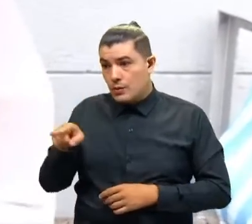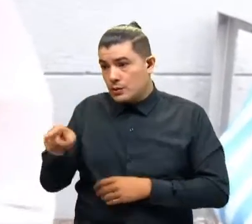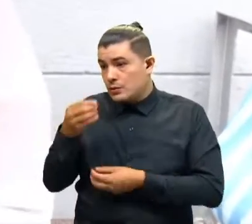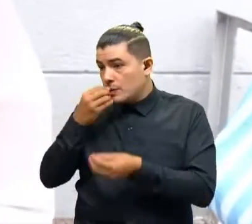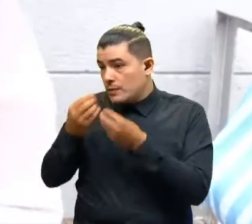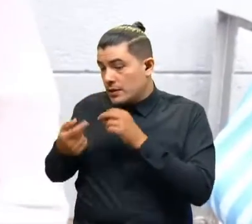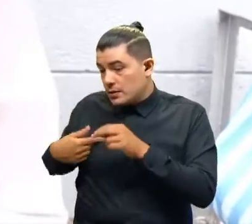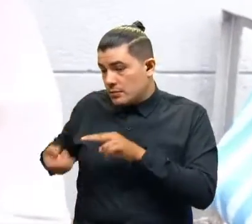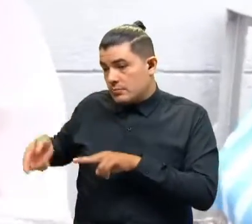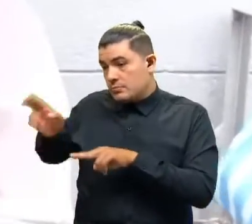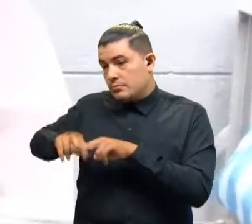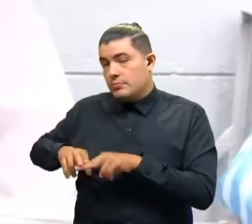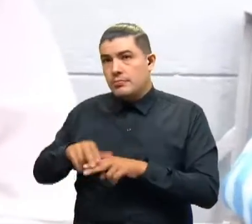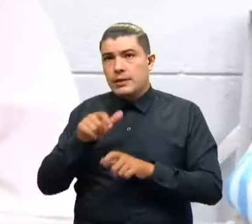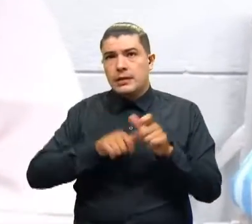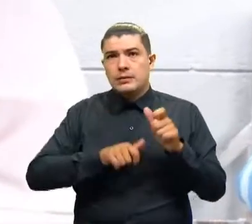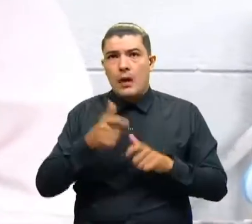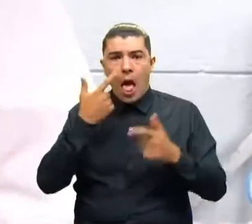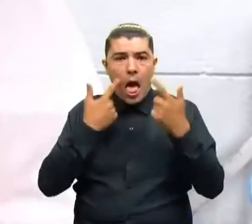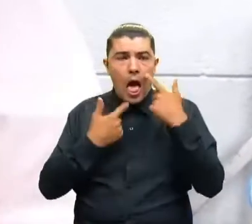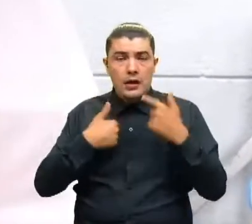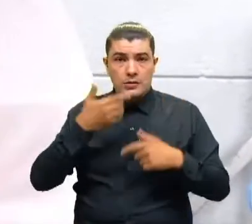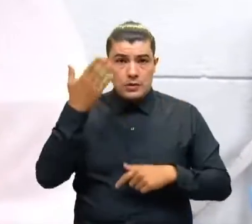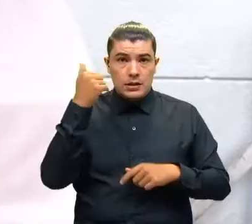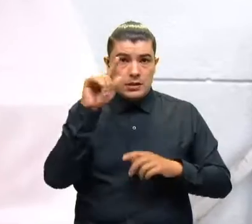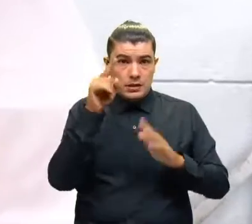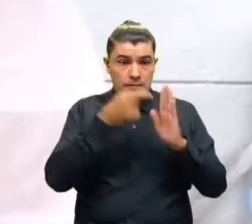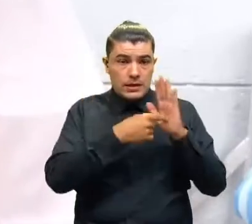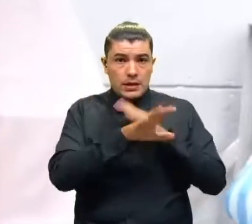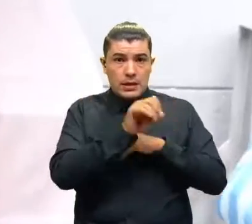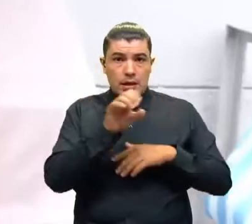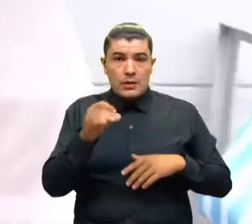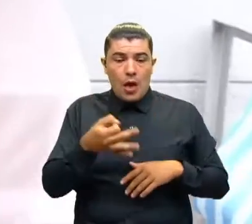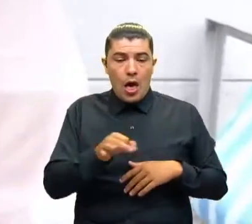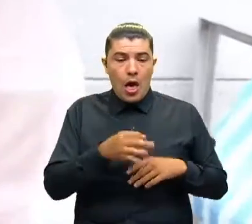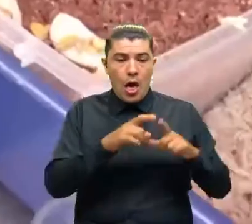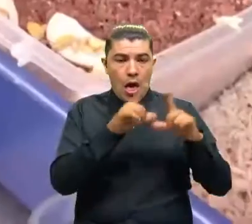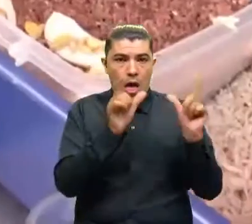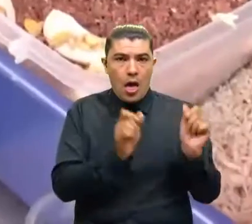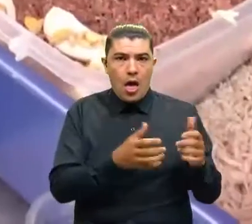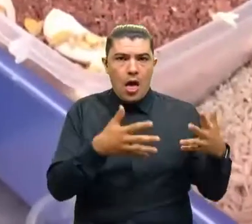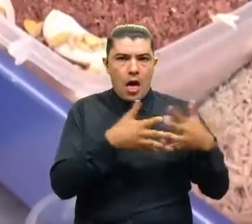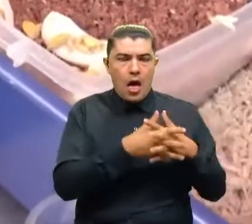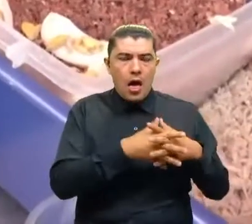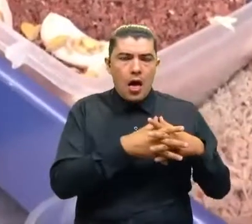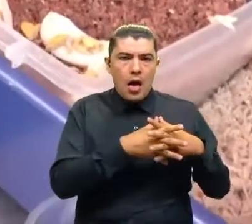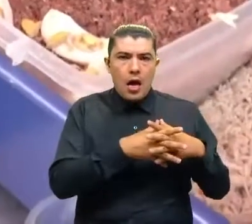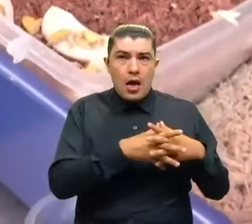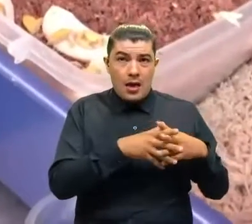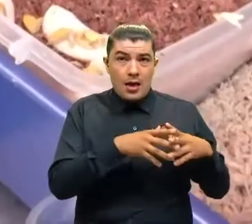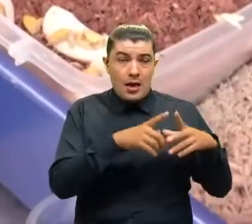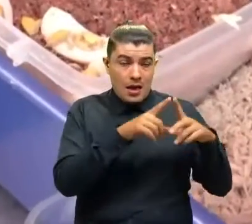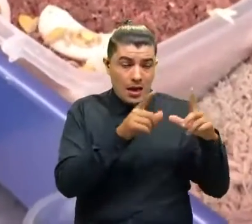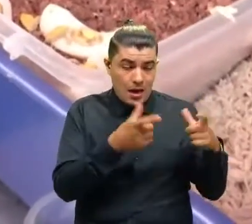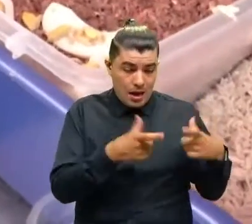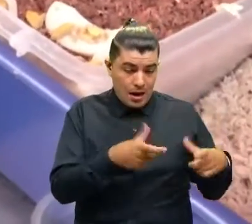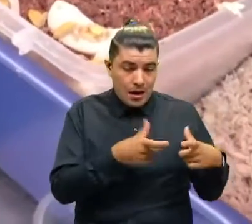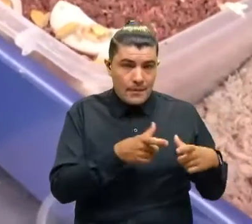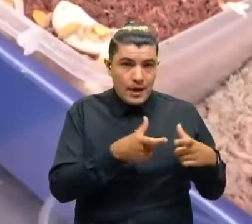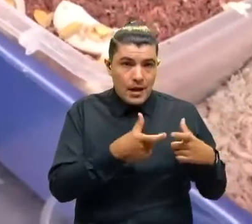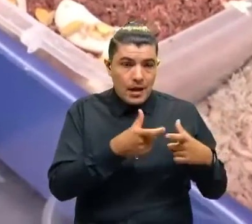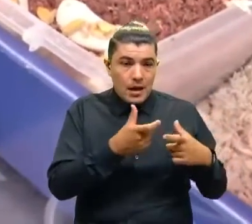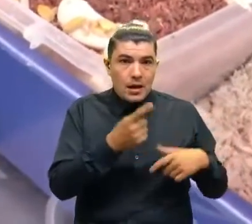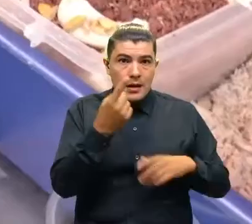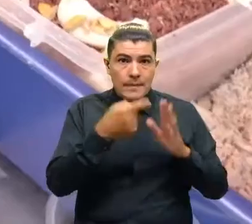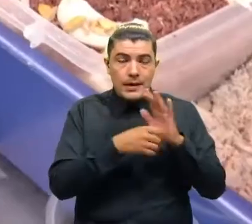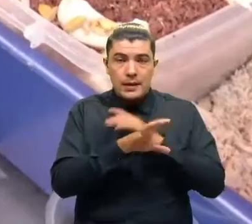comida y la gente llora. Yo estaba vendiendo a 1.500 la comida, empanadas de arroz, carne y huevo, y esa arepita de huevo que vio que echó, estaba vendiendo